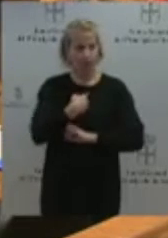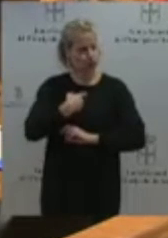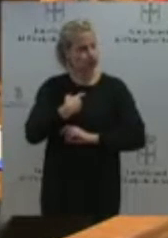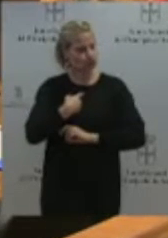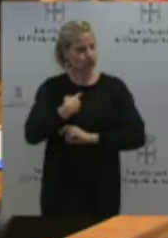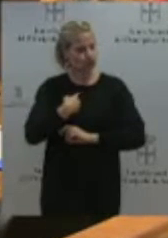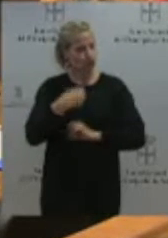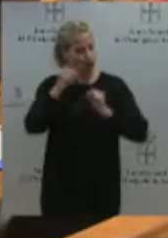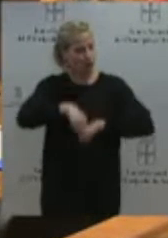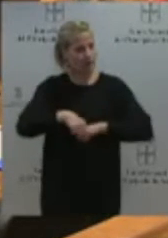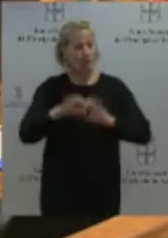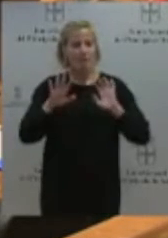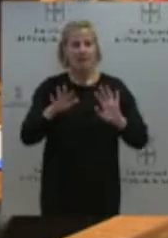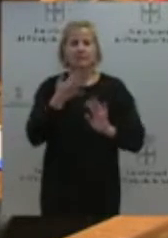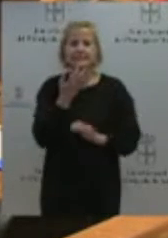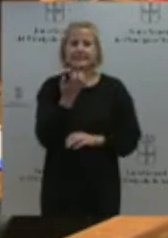pedido usted,